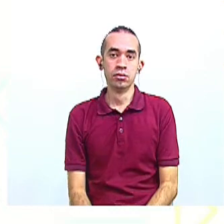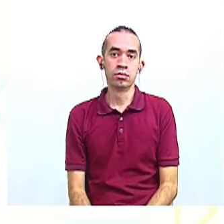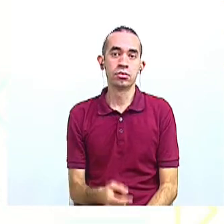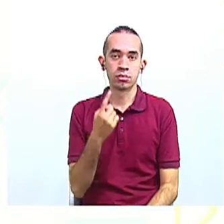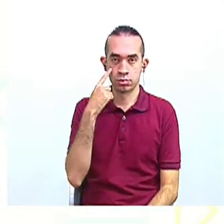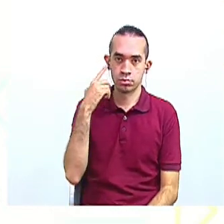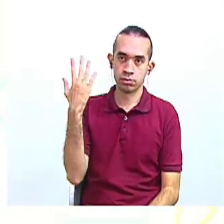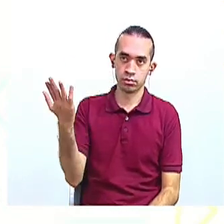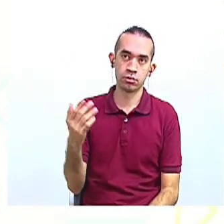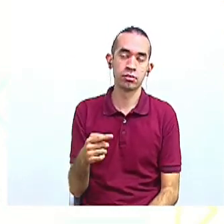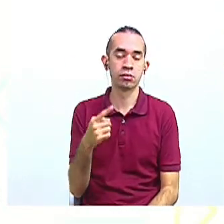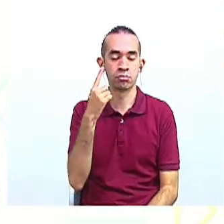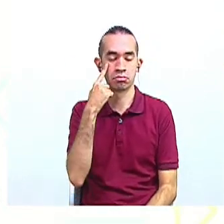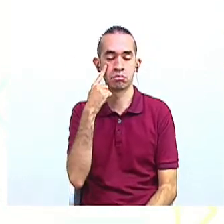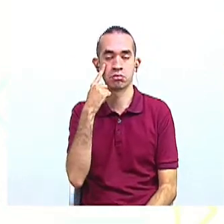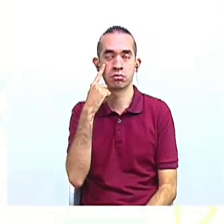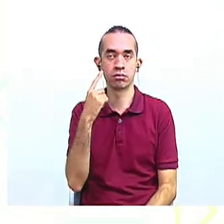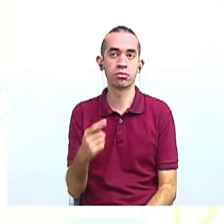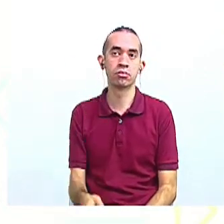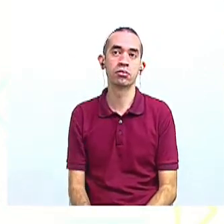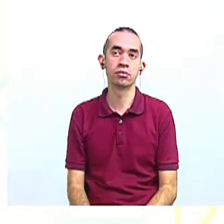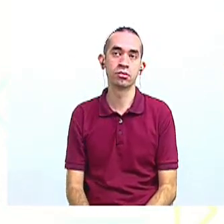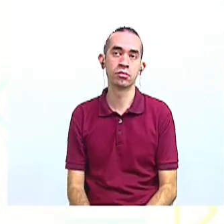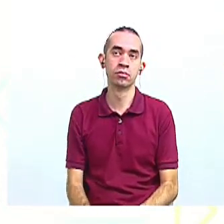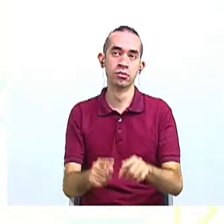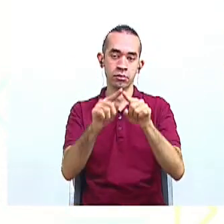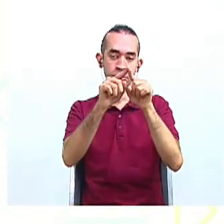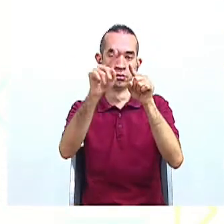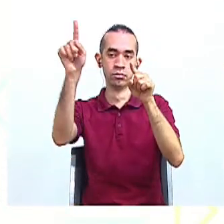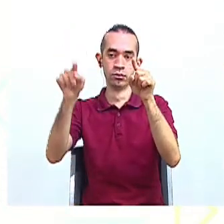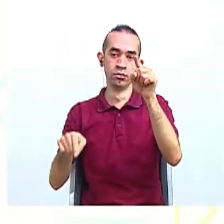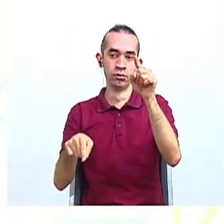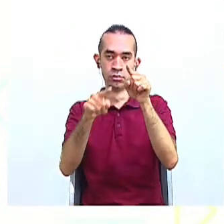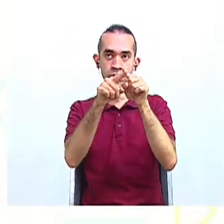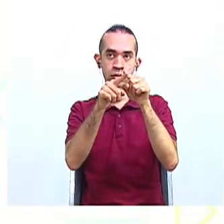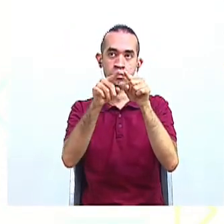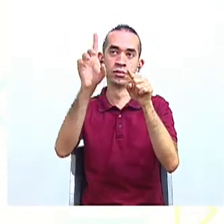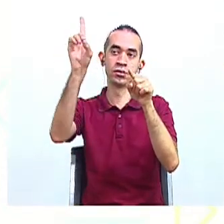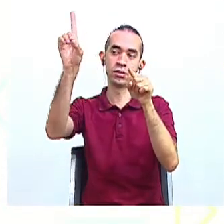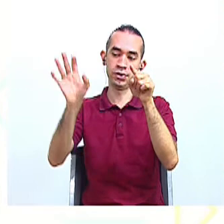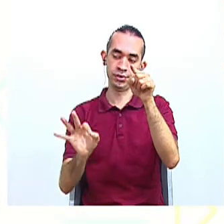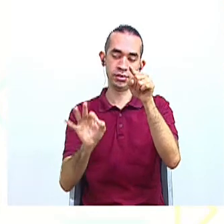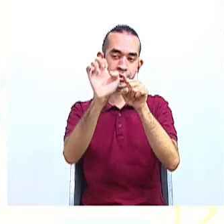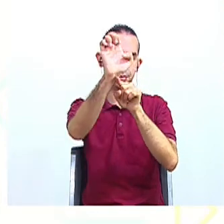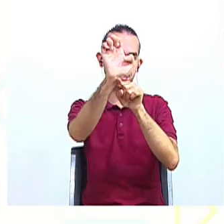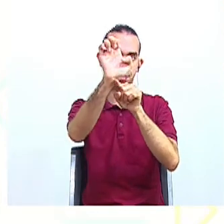Entonces, si observamos el triángulo DFE